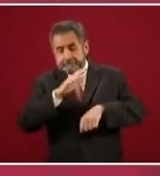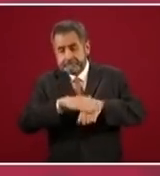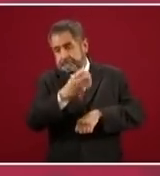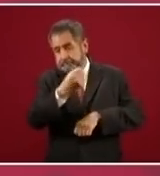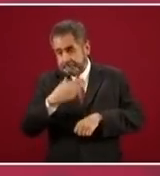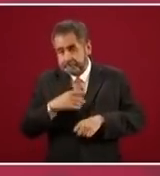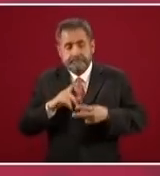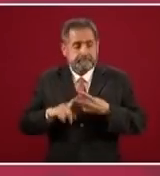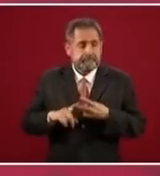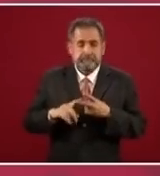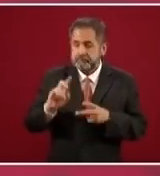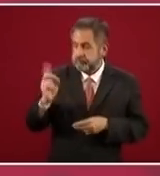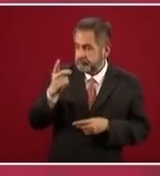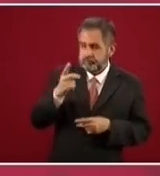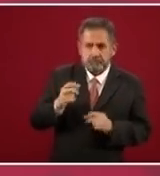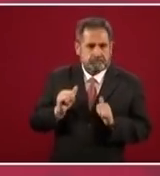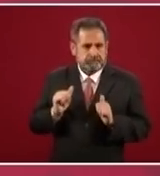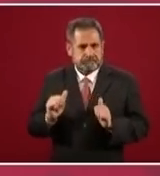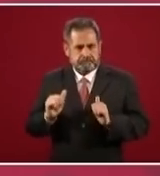estabilidad cambiaria,